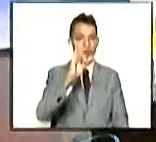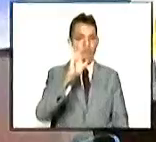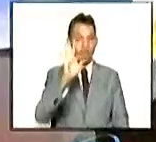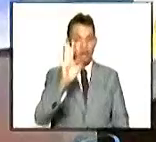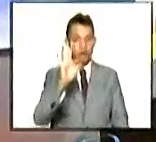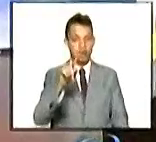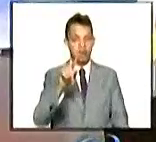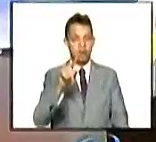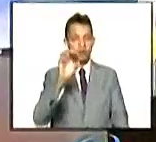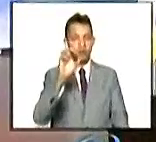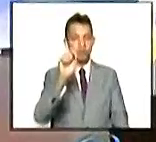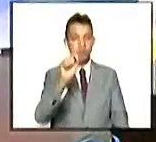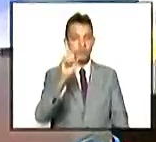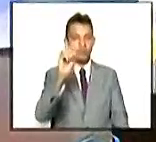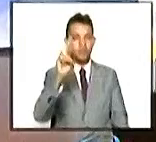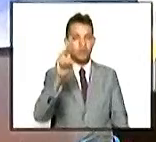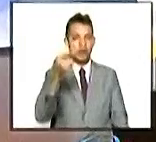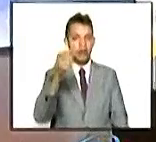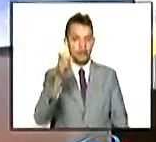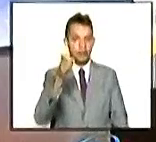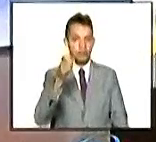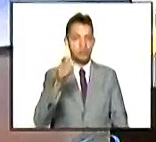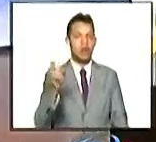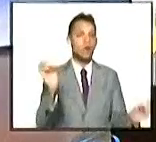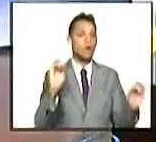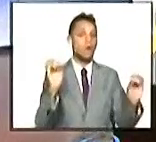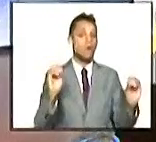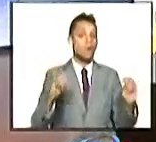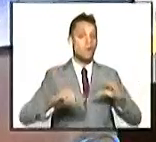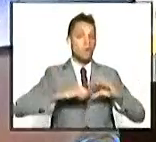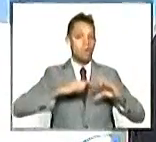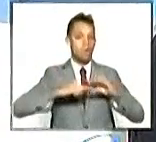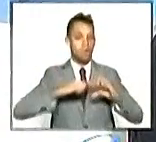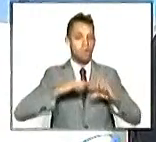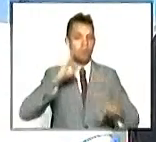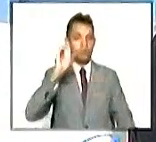.org. .org. O escribirnos al correo